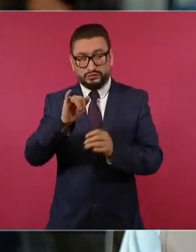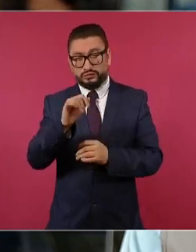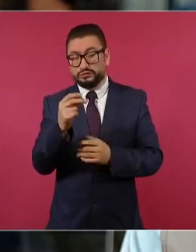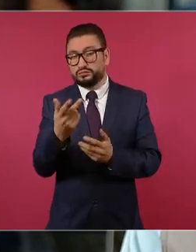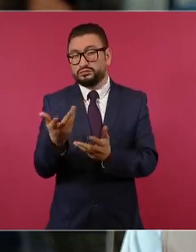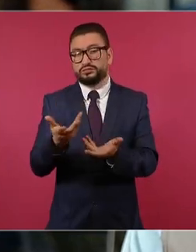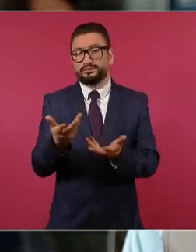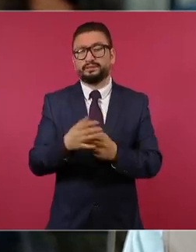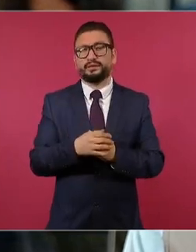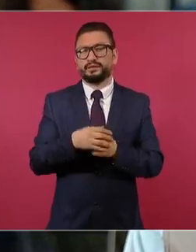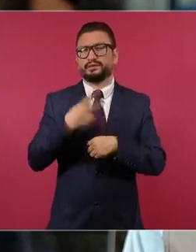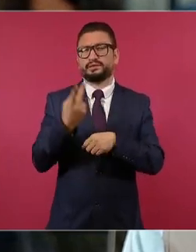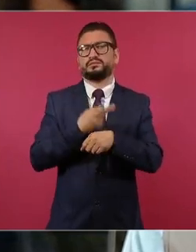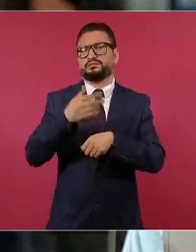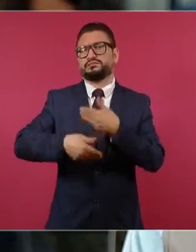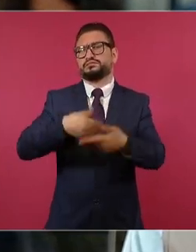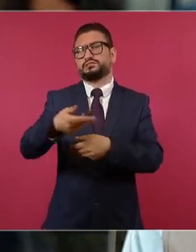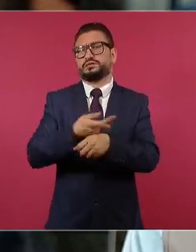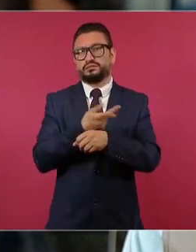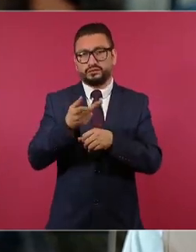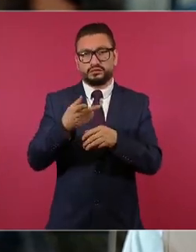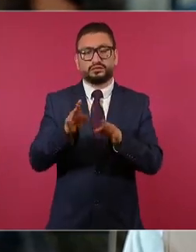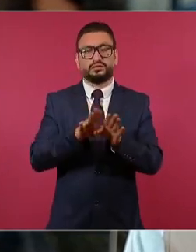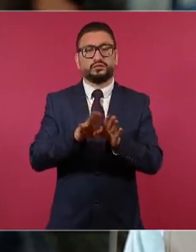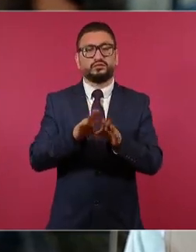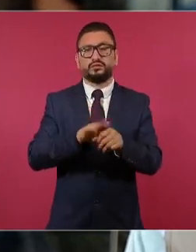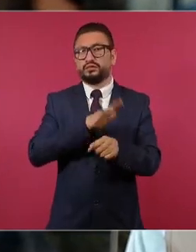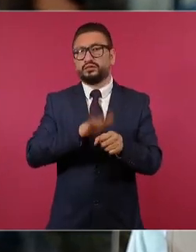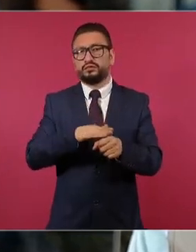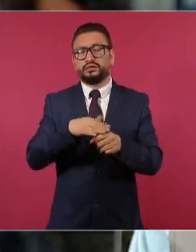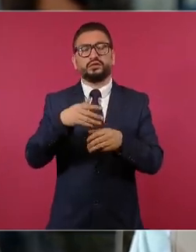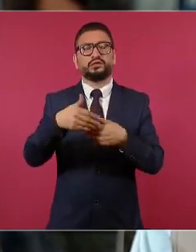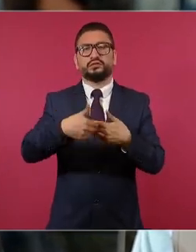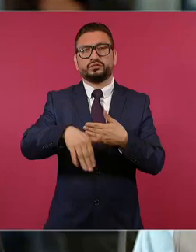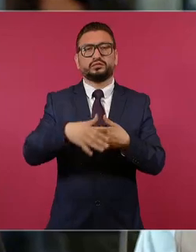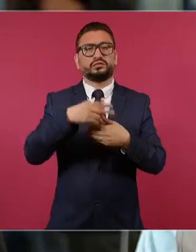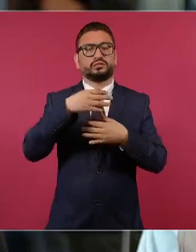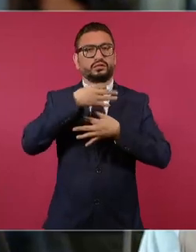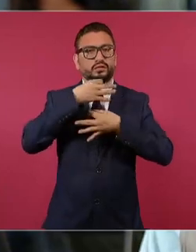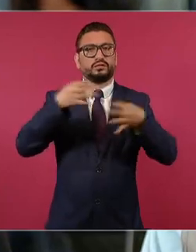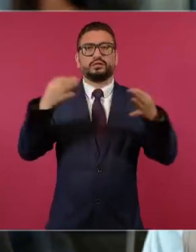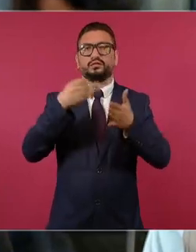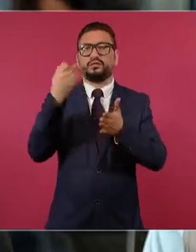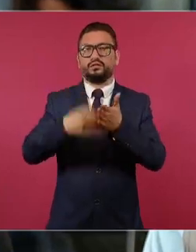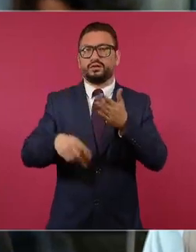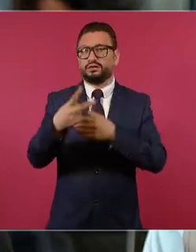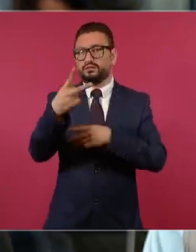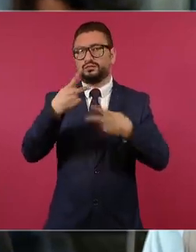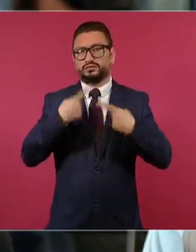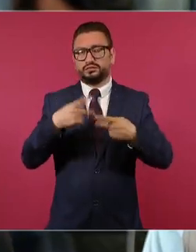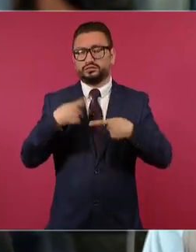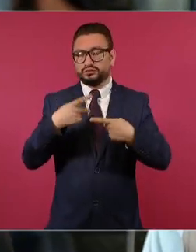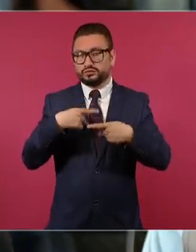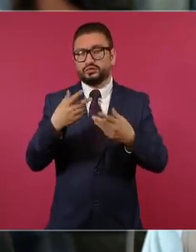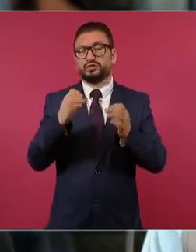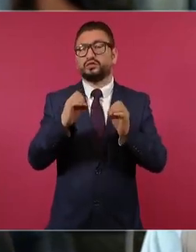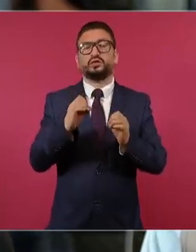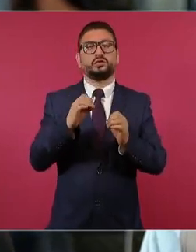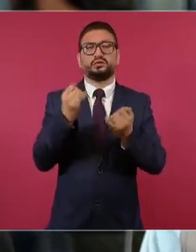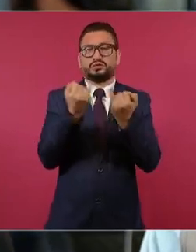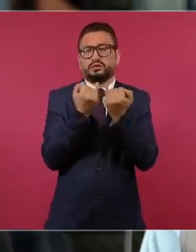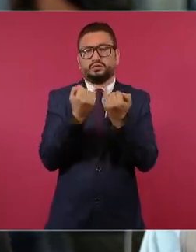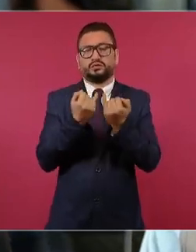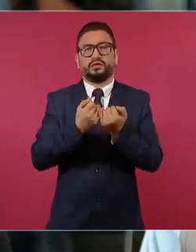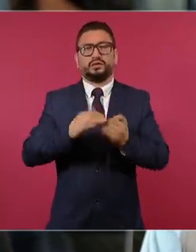va a suceder ahí? ¿Esta calificación se dará en medio de la falta de dos integrantes? Y también el tema de